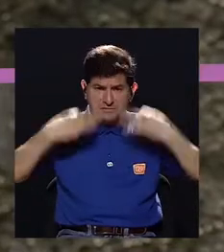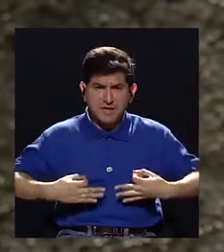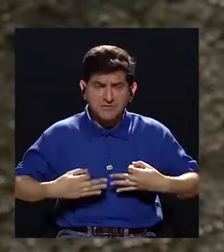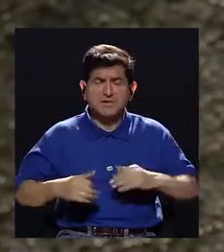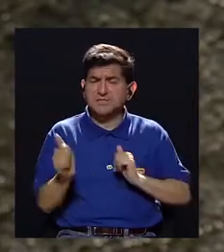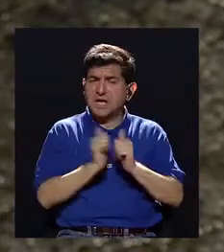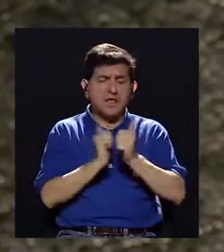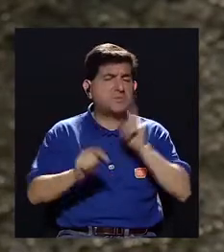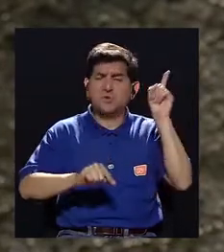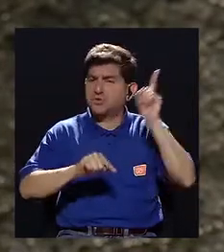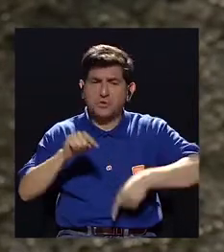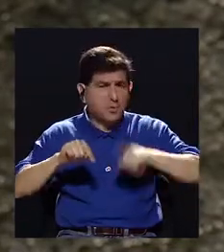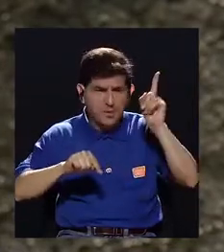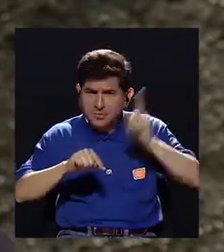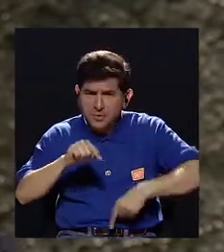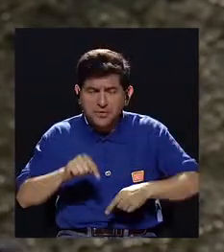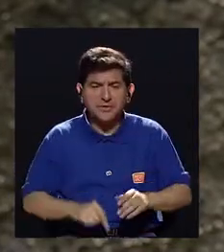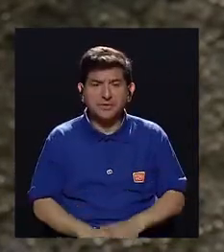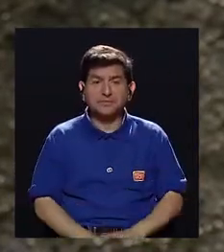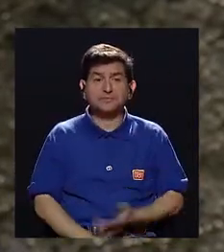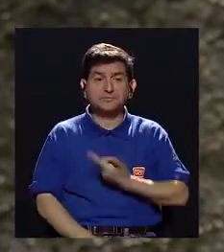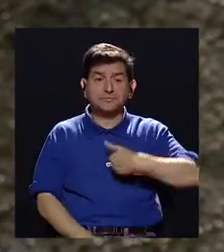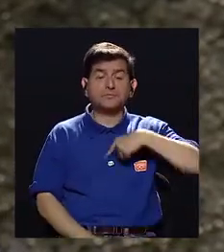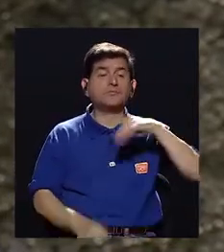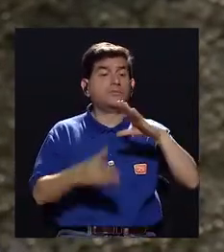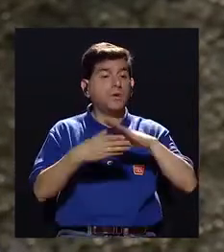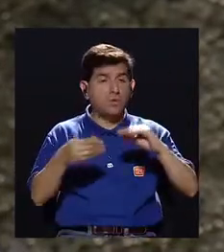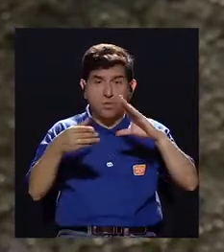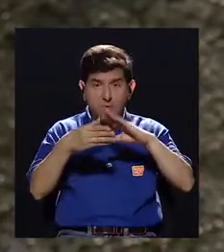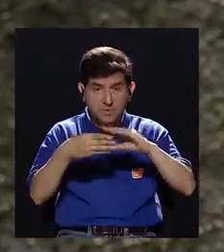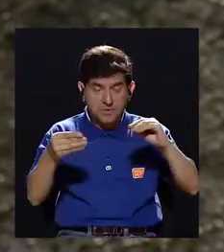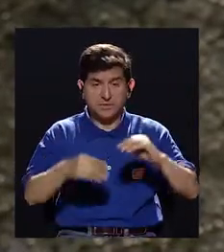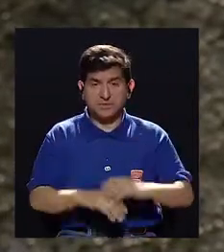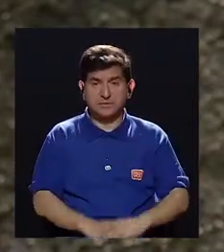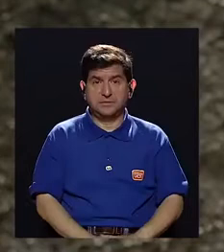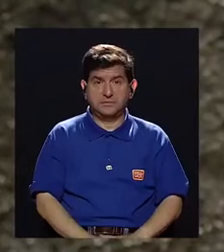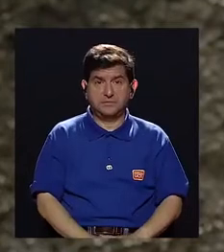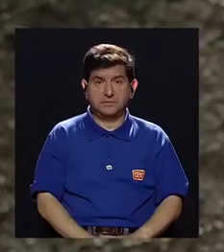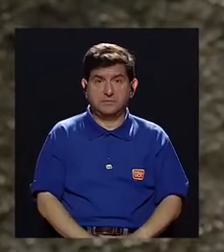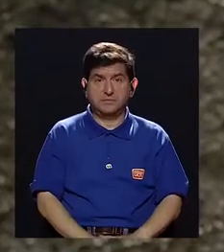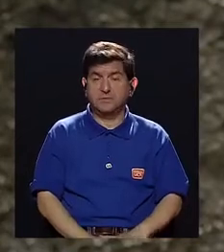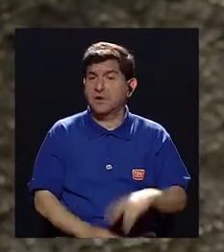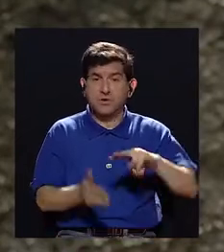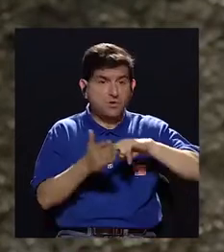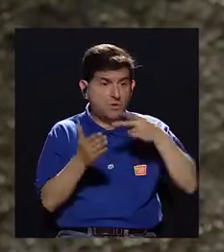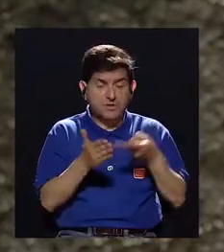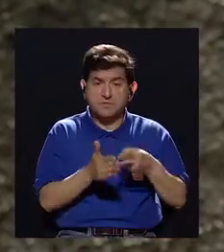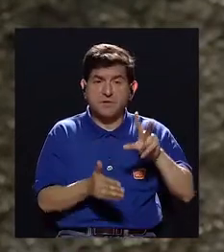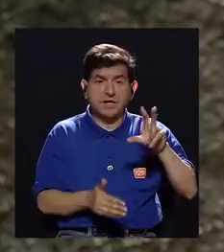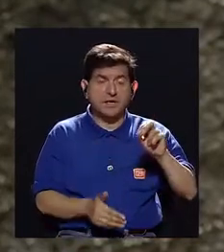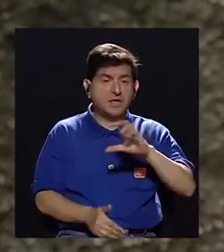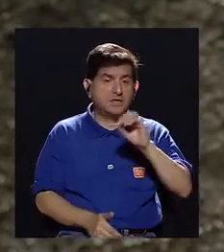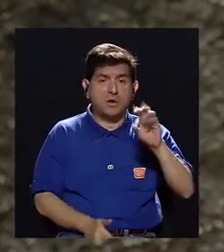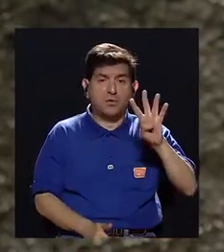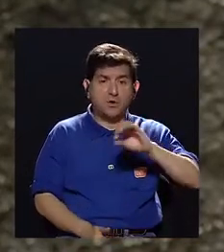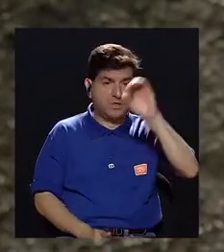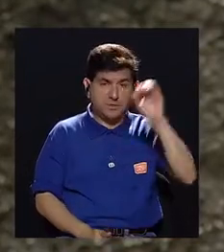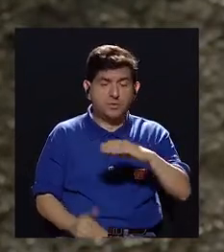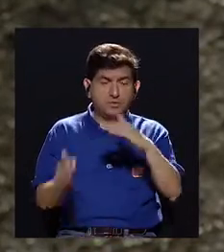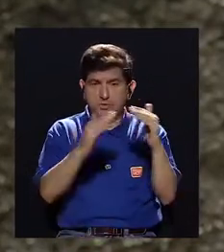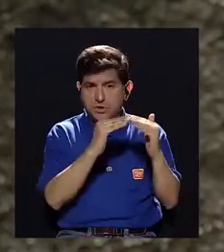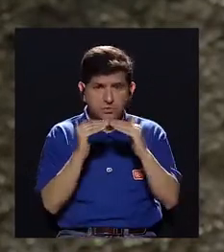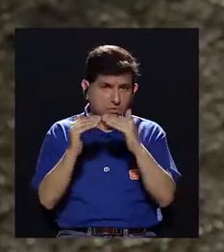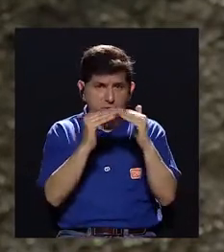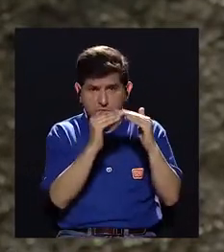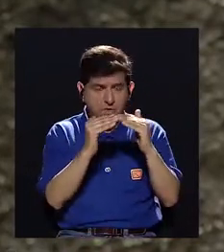no puede hacer deporte, etc. Y cuando nosotros les comentamos que básicamente el 30-40% de